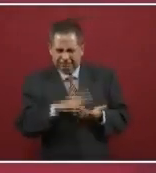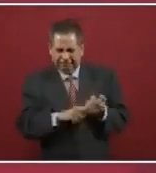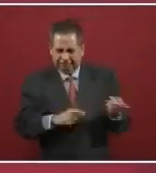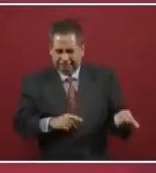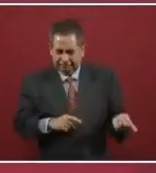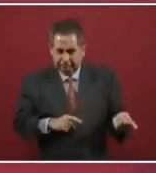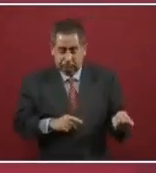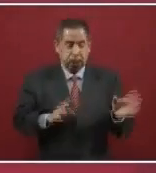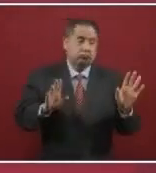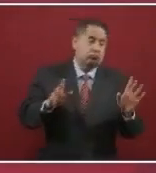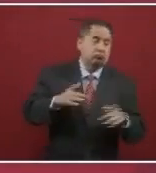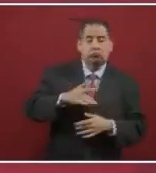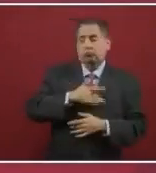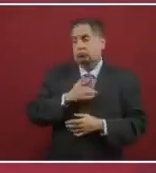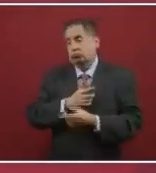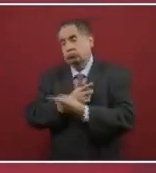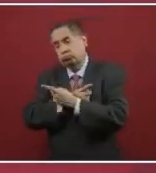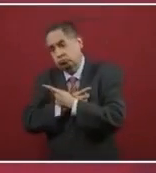de gente de bien?